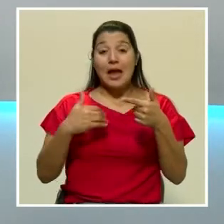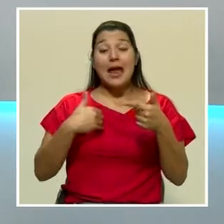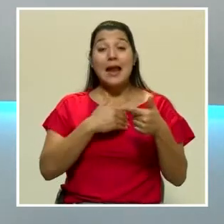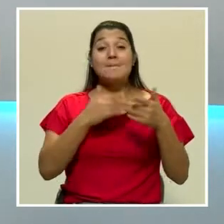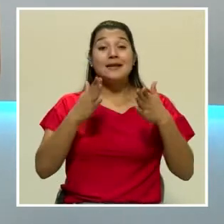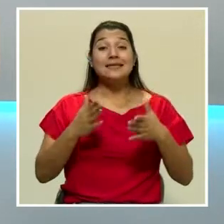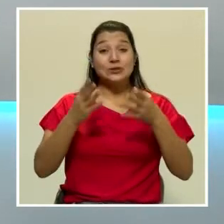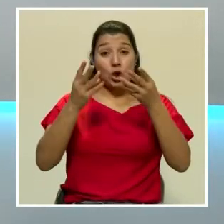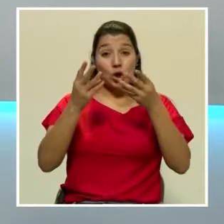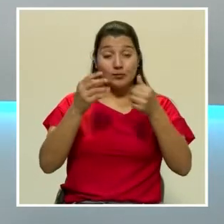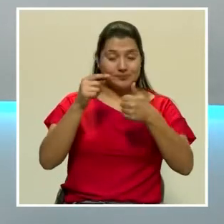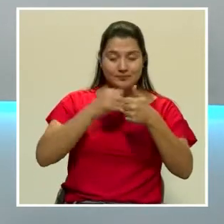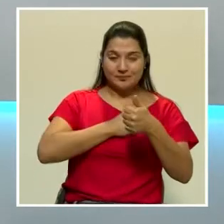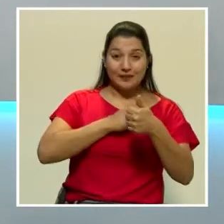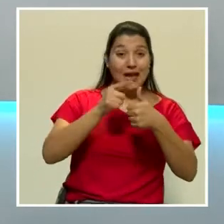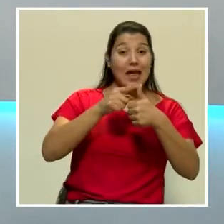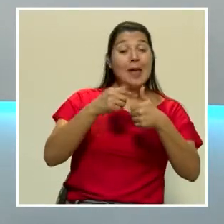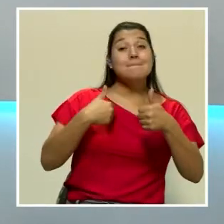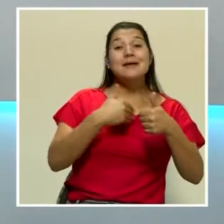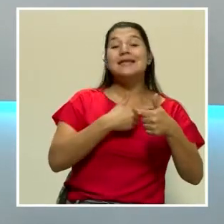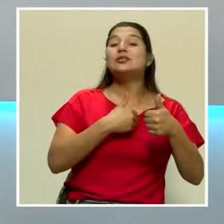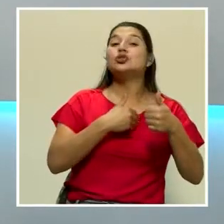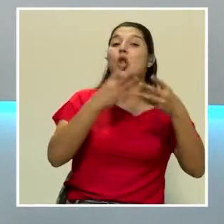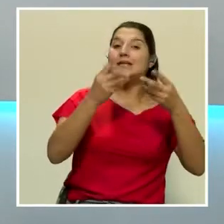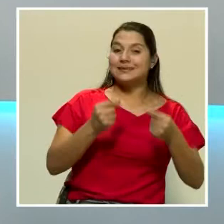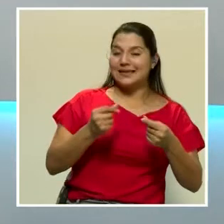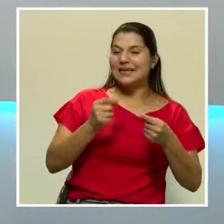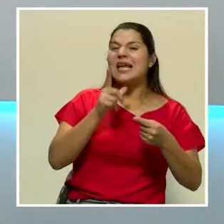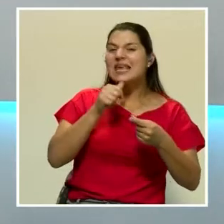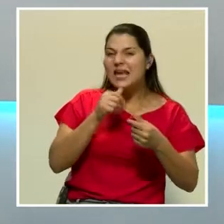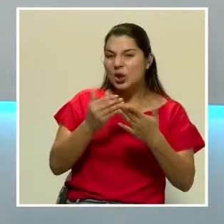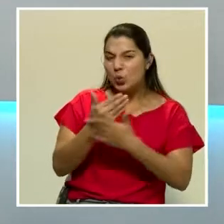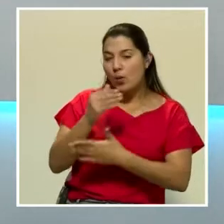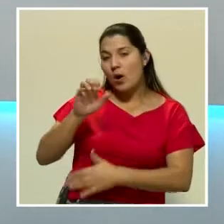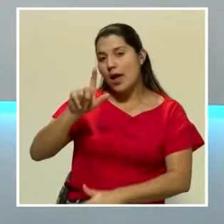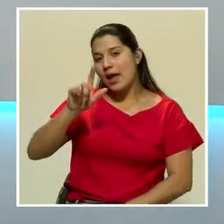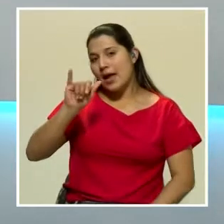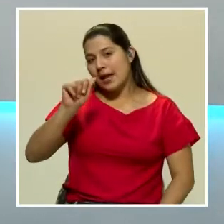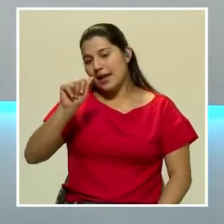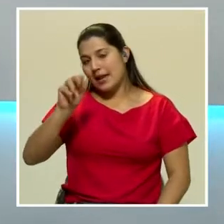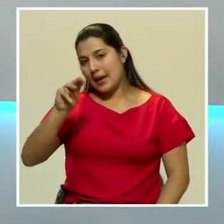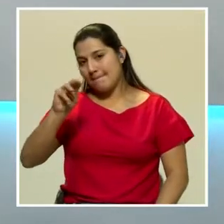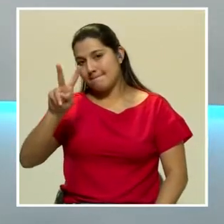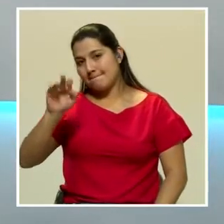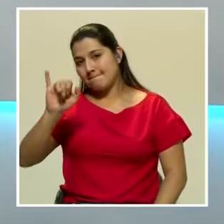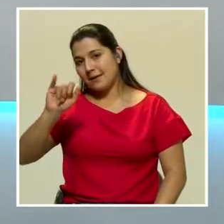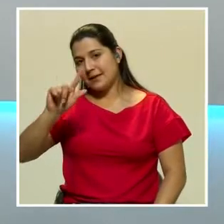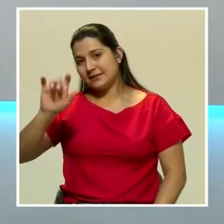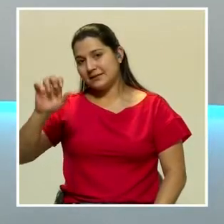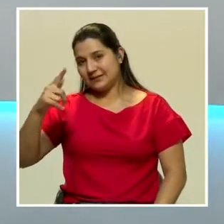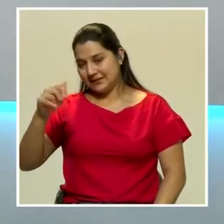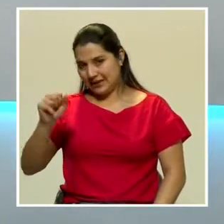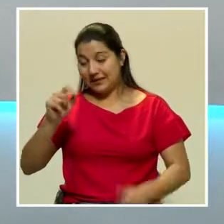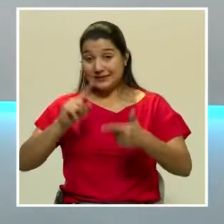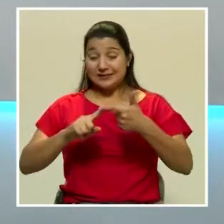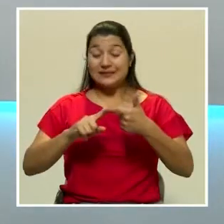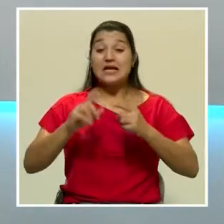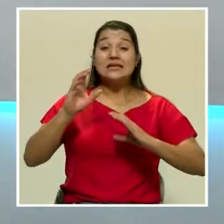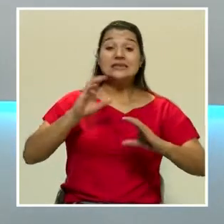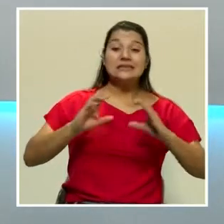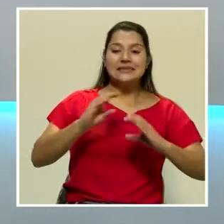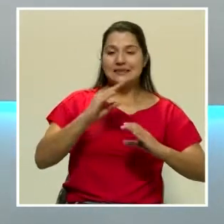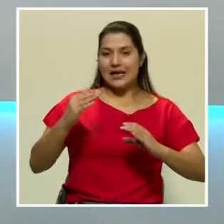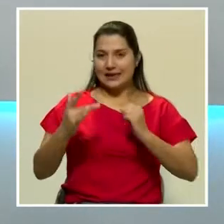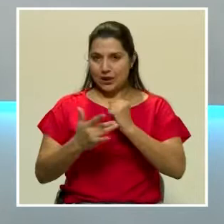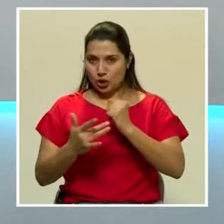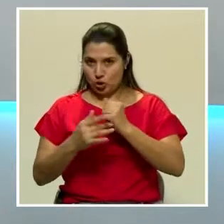ministro de Hacienda entonces será por parte de Elian Villegas. En el cargo del Ministerio de Ciencia y Tecnología estará a cargo de la actual viceministra